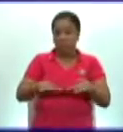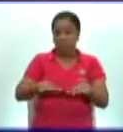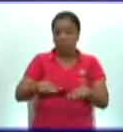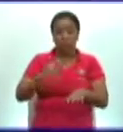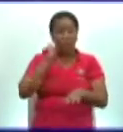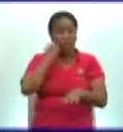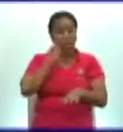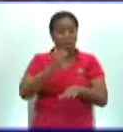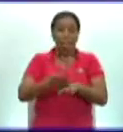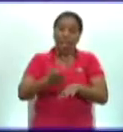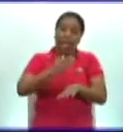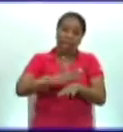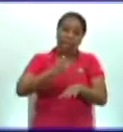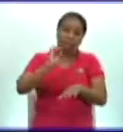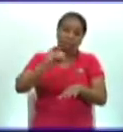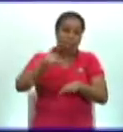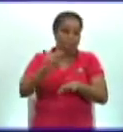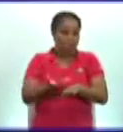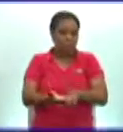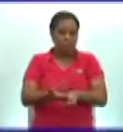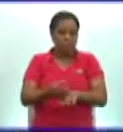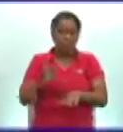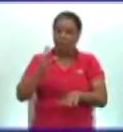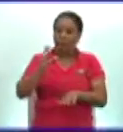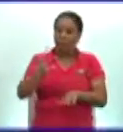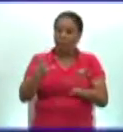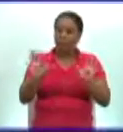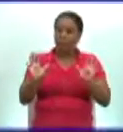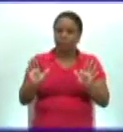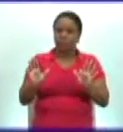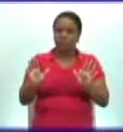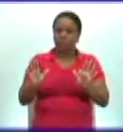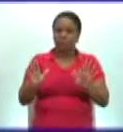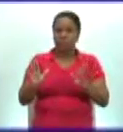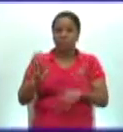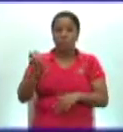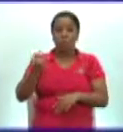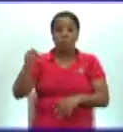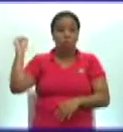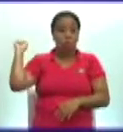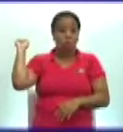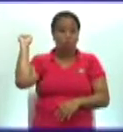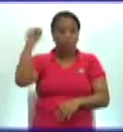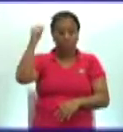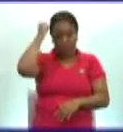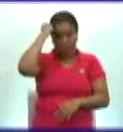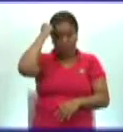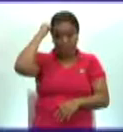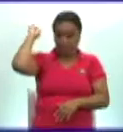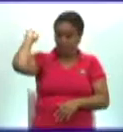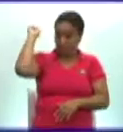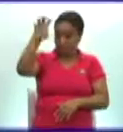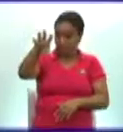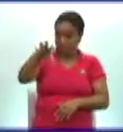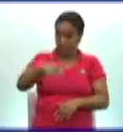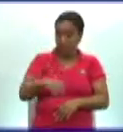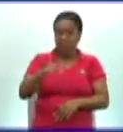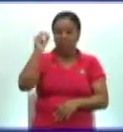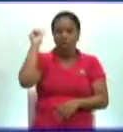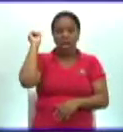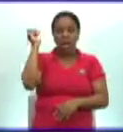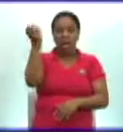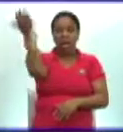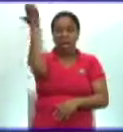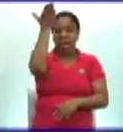o más temprano, terminan por detenerse. Una piedra arrojada hacia el cielo cae a tierra a los pocos segundos de